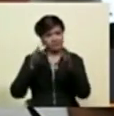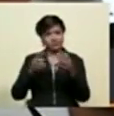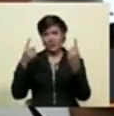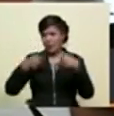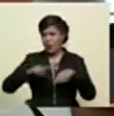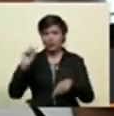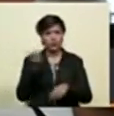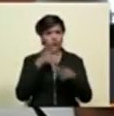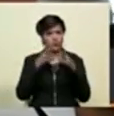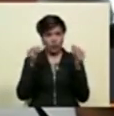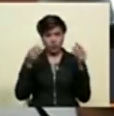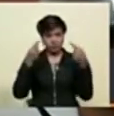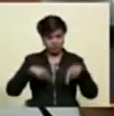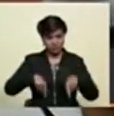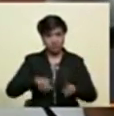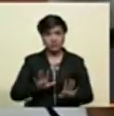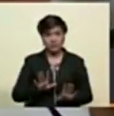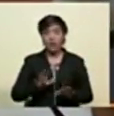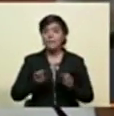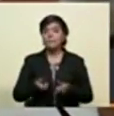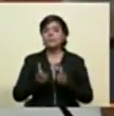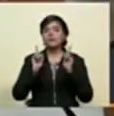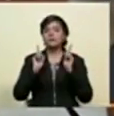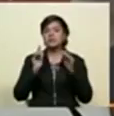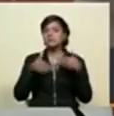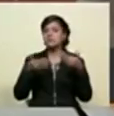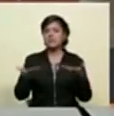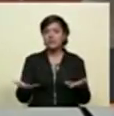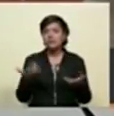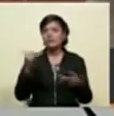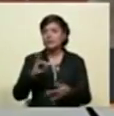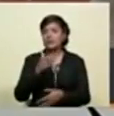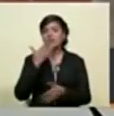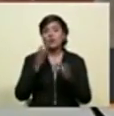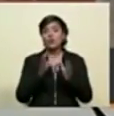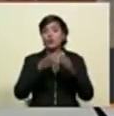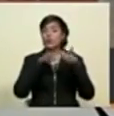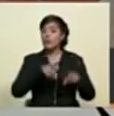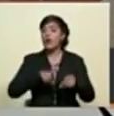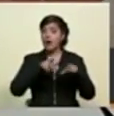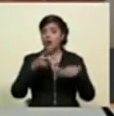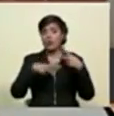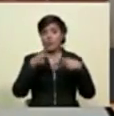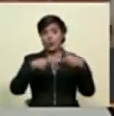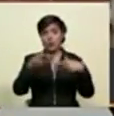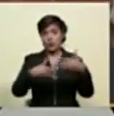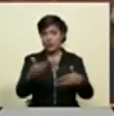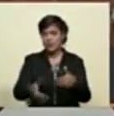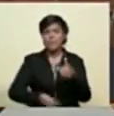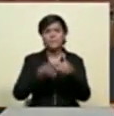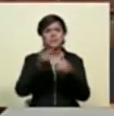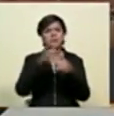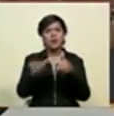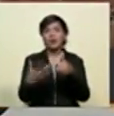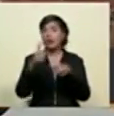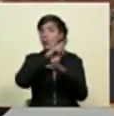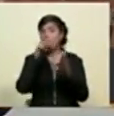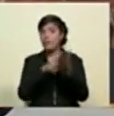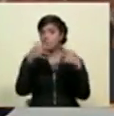todos, nos va a permitir que tengamos un sector agroproductivo en primer lugar